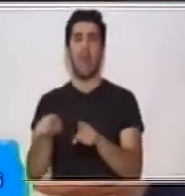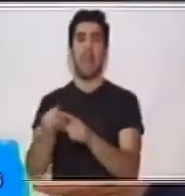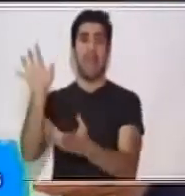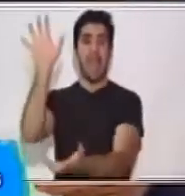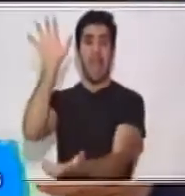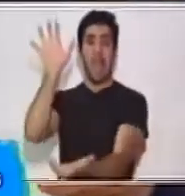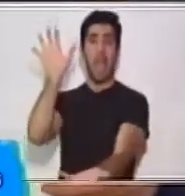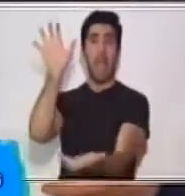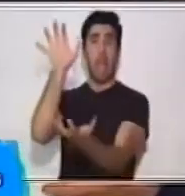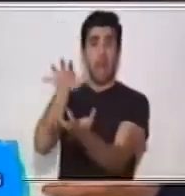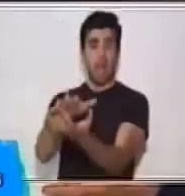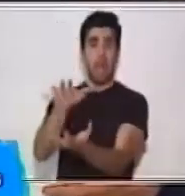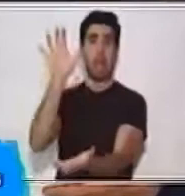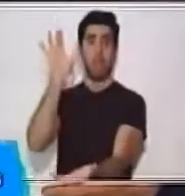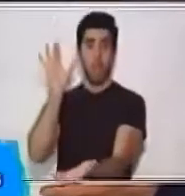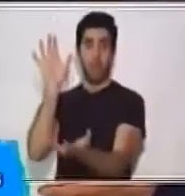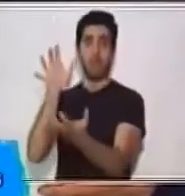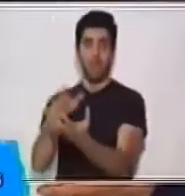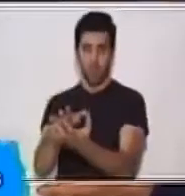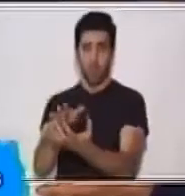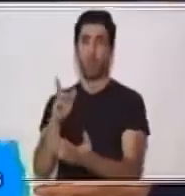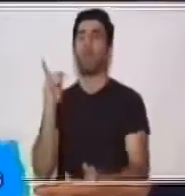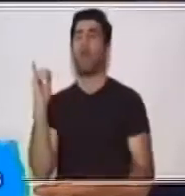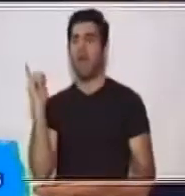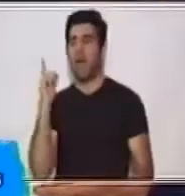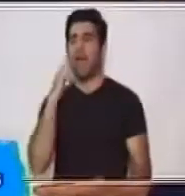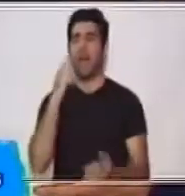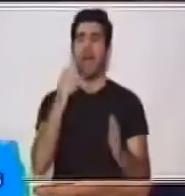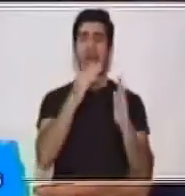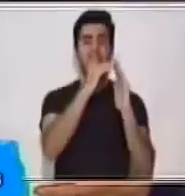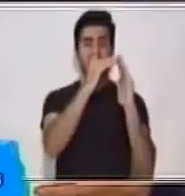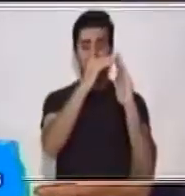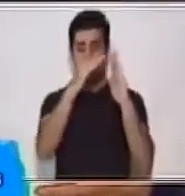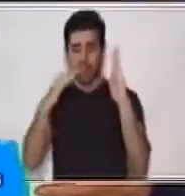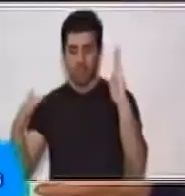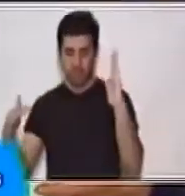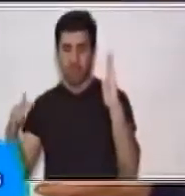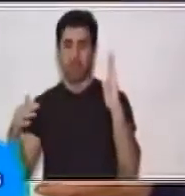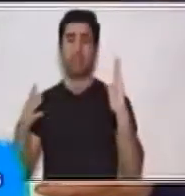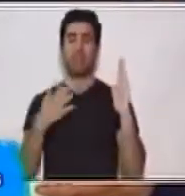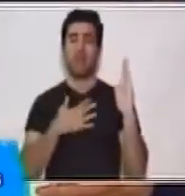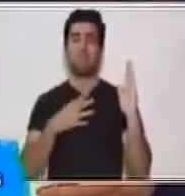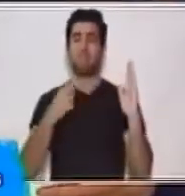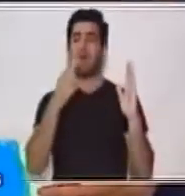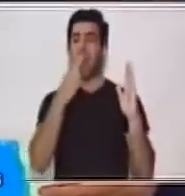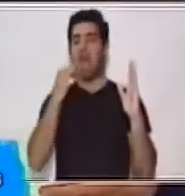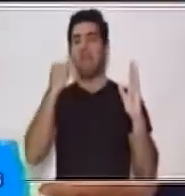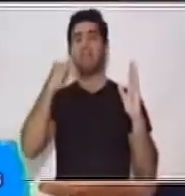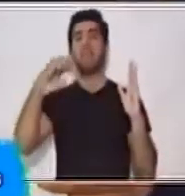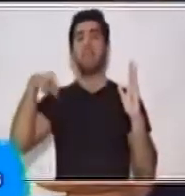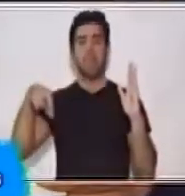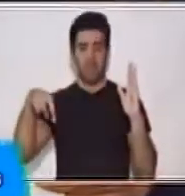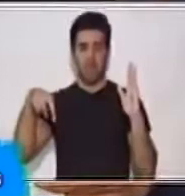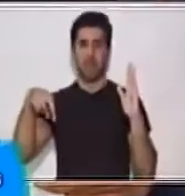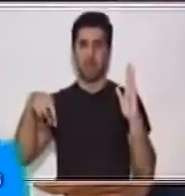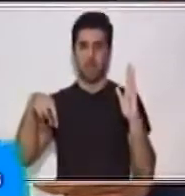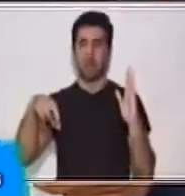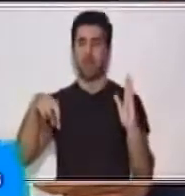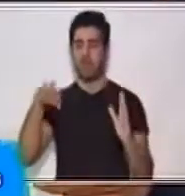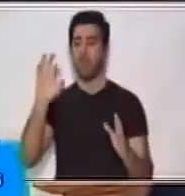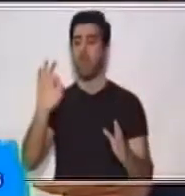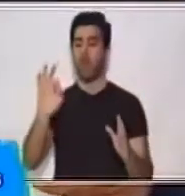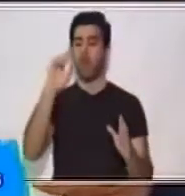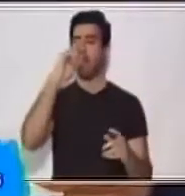Entonces, el lado que es más grande se va a llamar hipo, ¿sí? Hipotenusa.